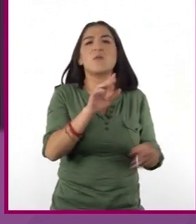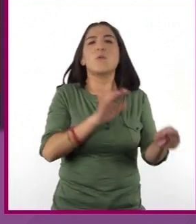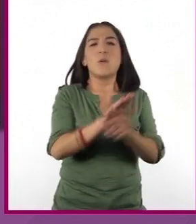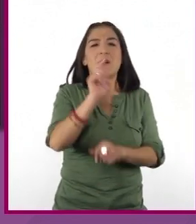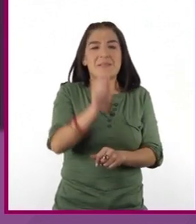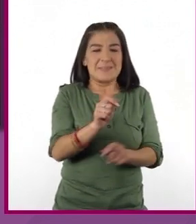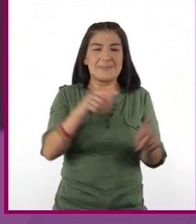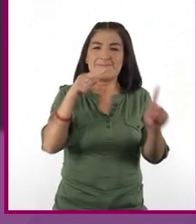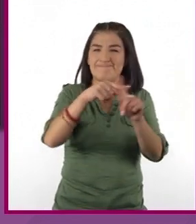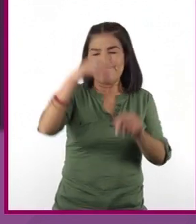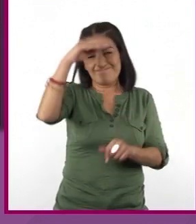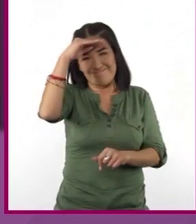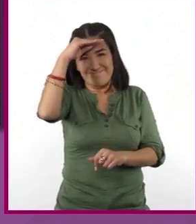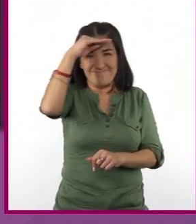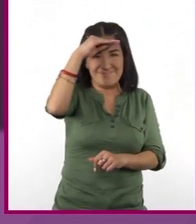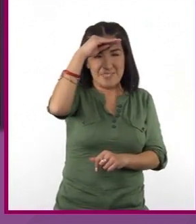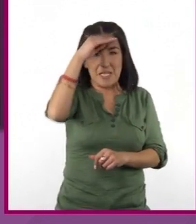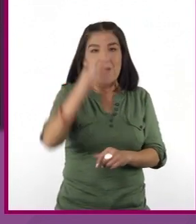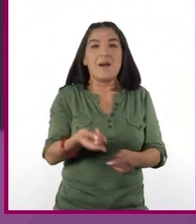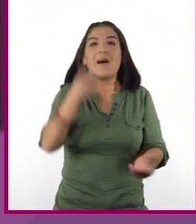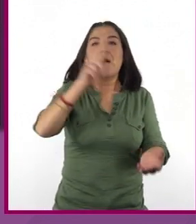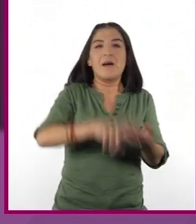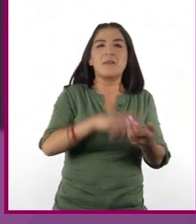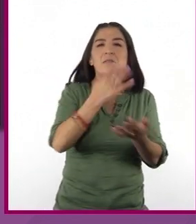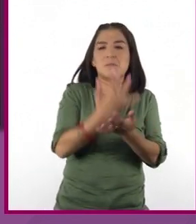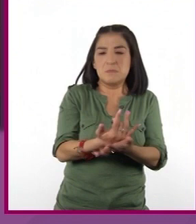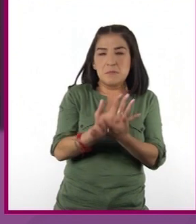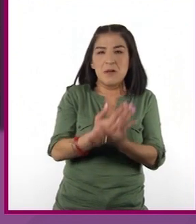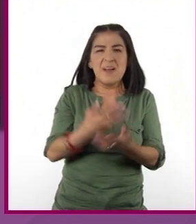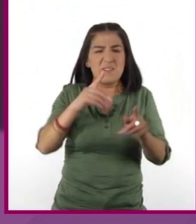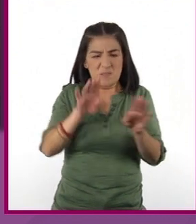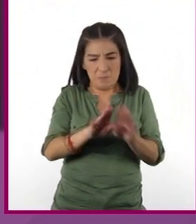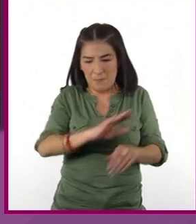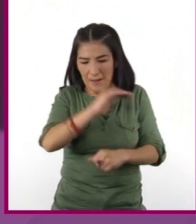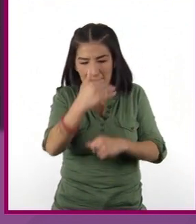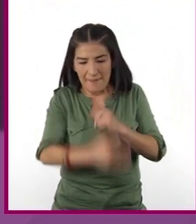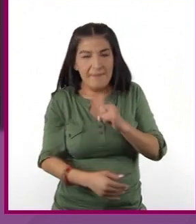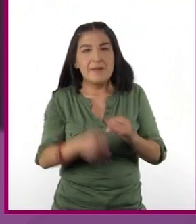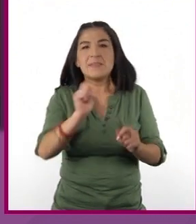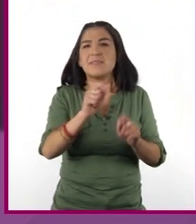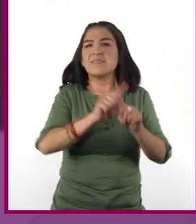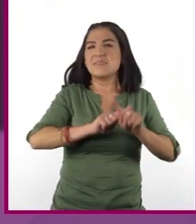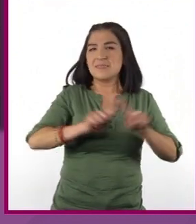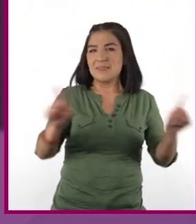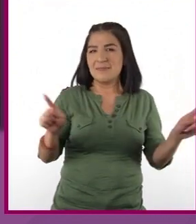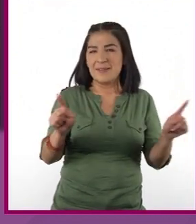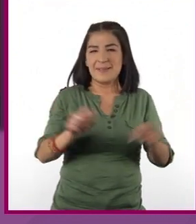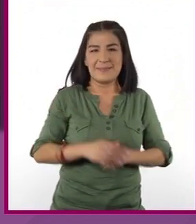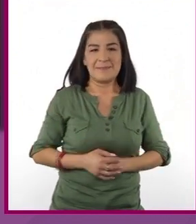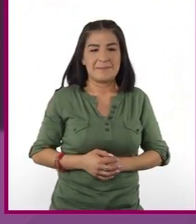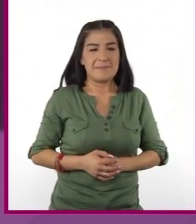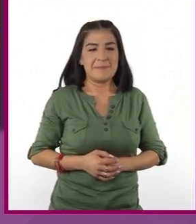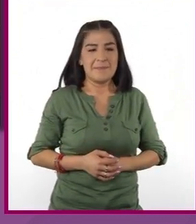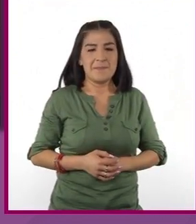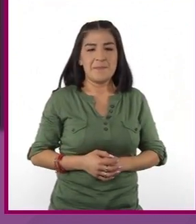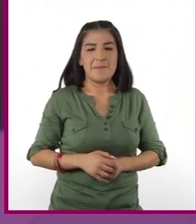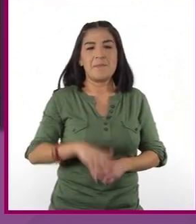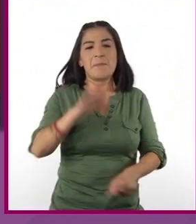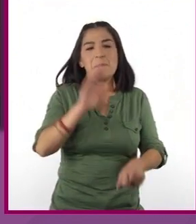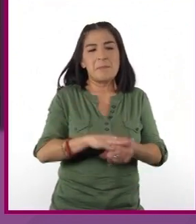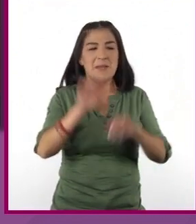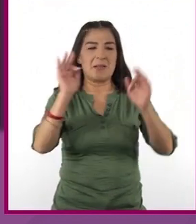otra alternativa, me esperaba ahora un final diferente y más apacible. Más